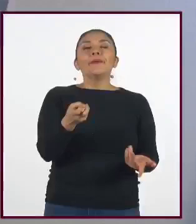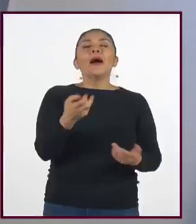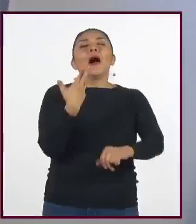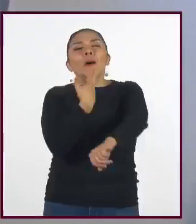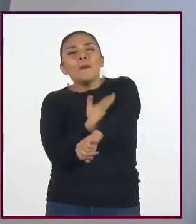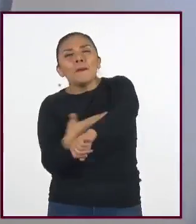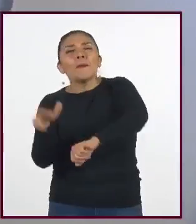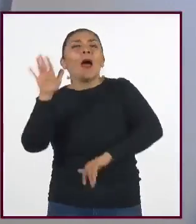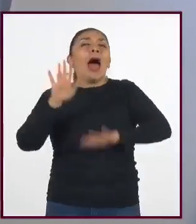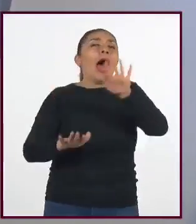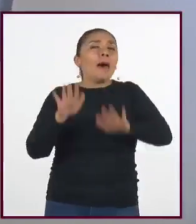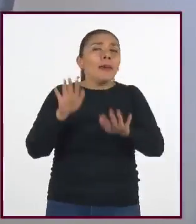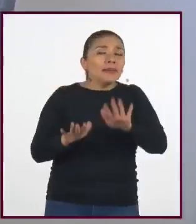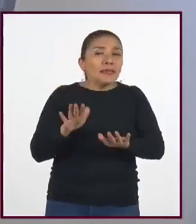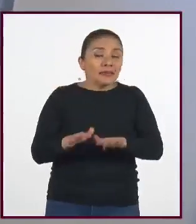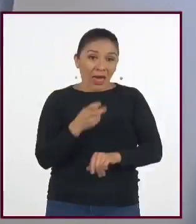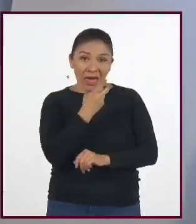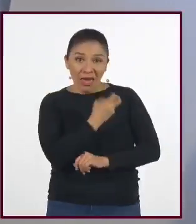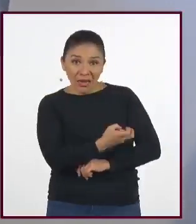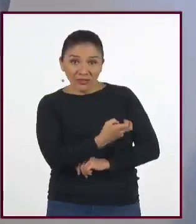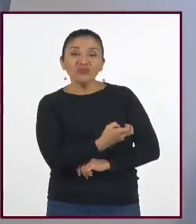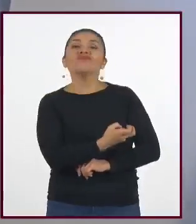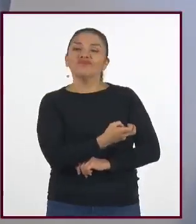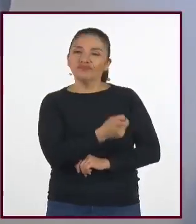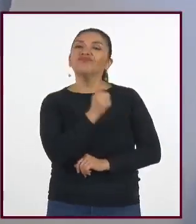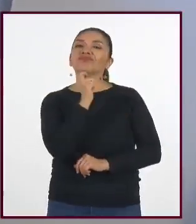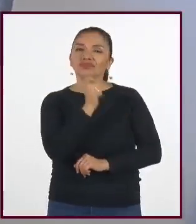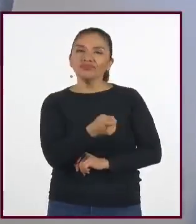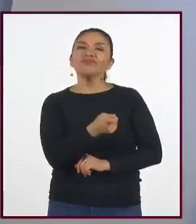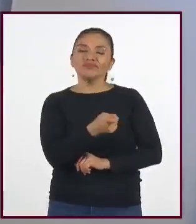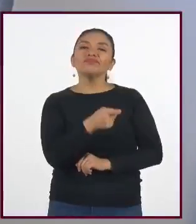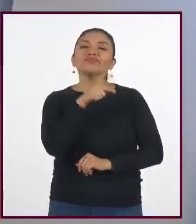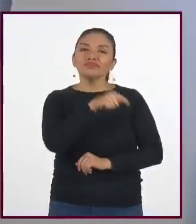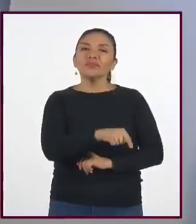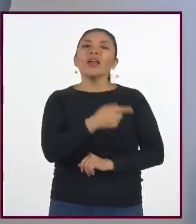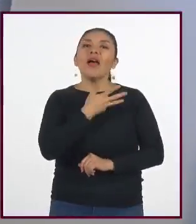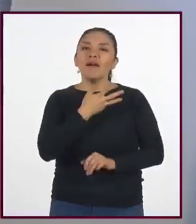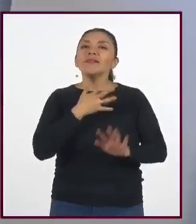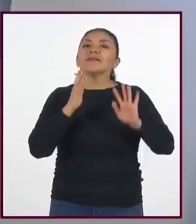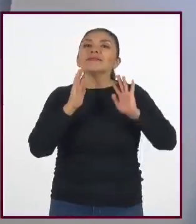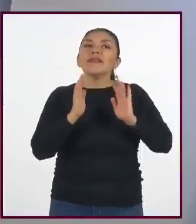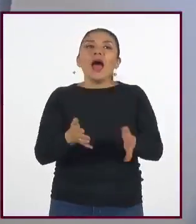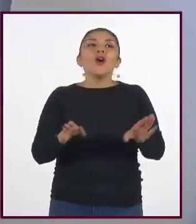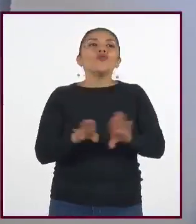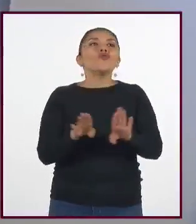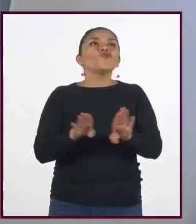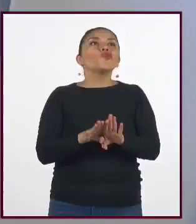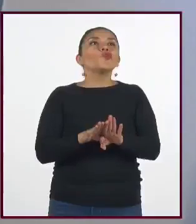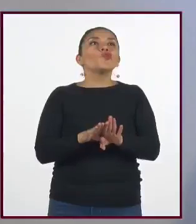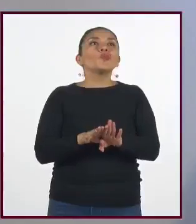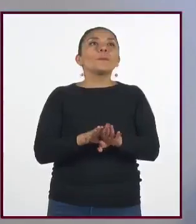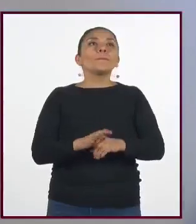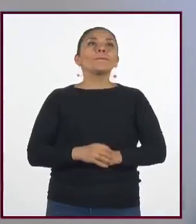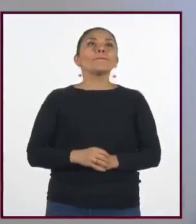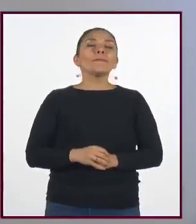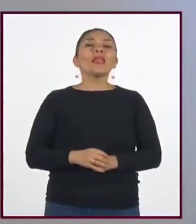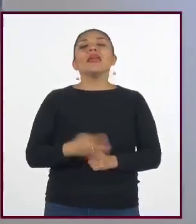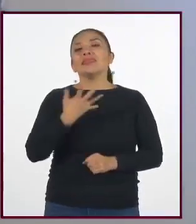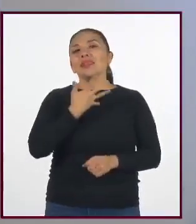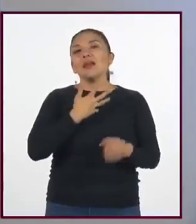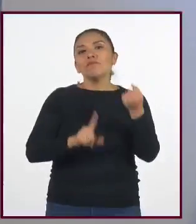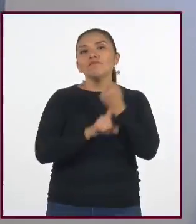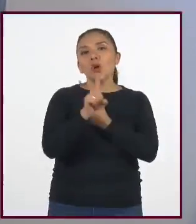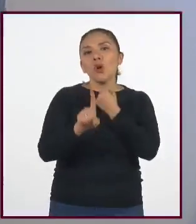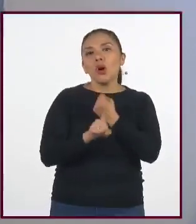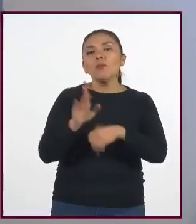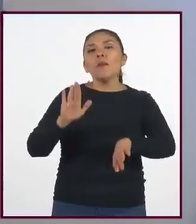ocasional se considera un consumo de cierta manera problemático, porque casi